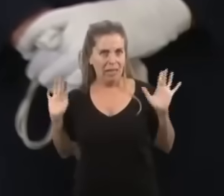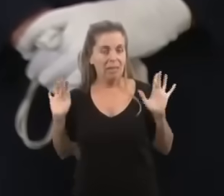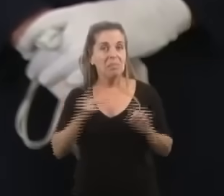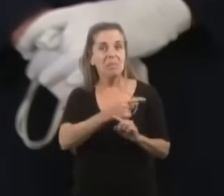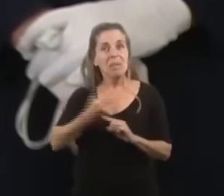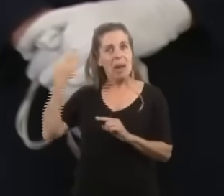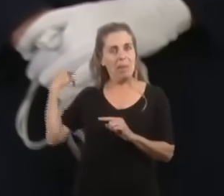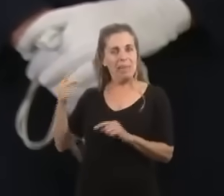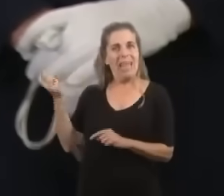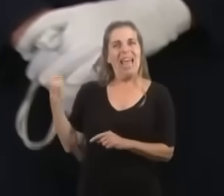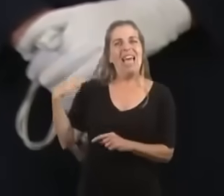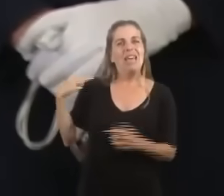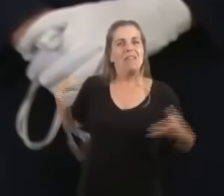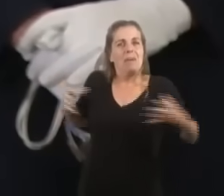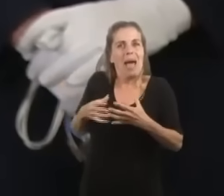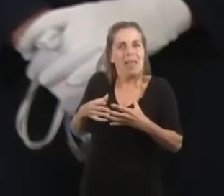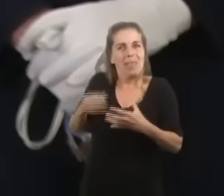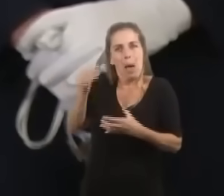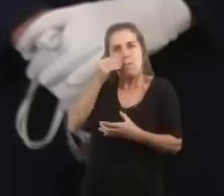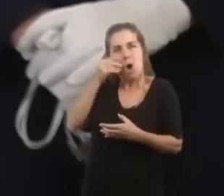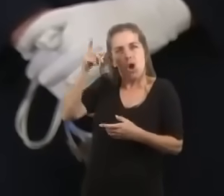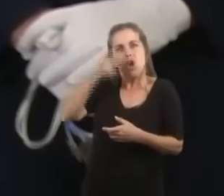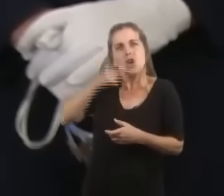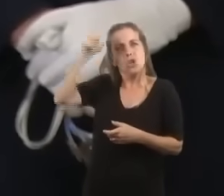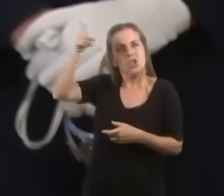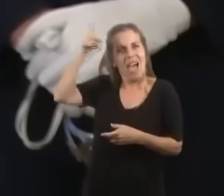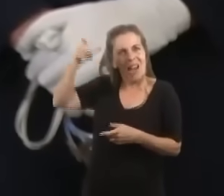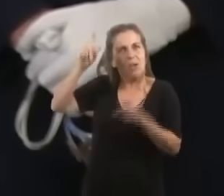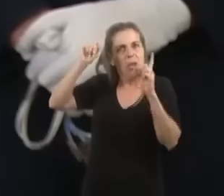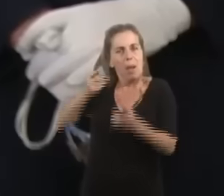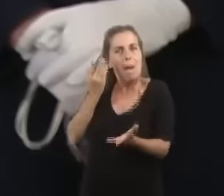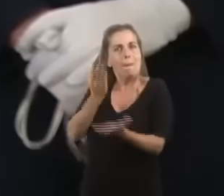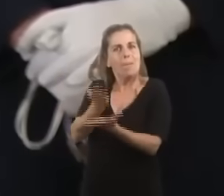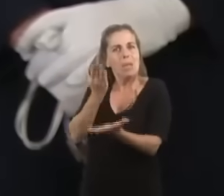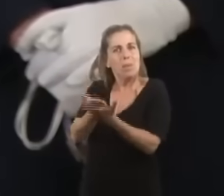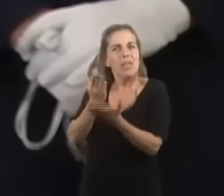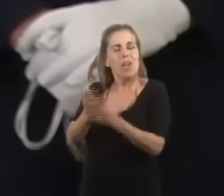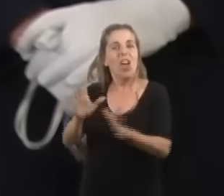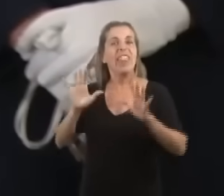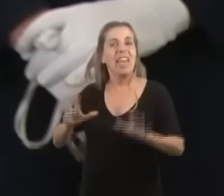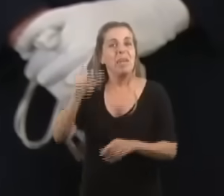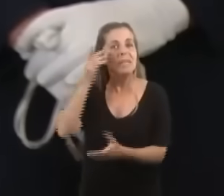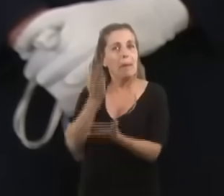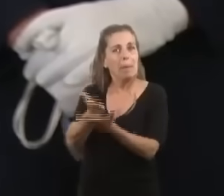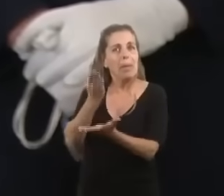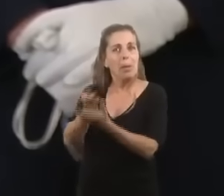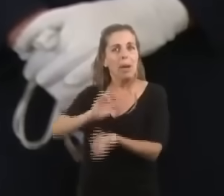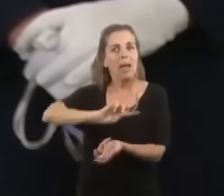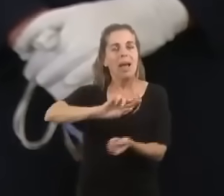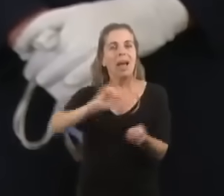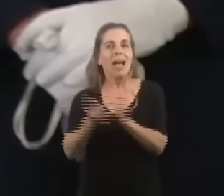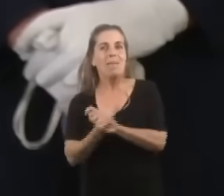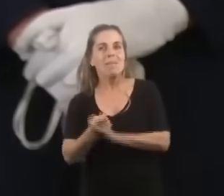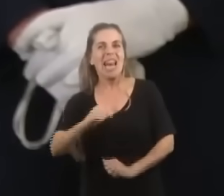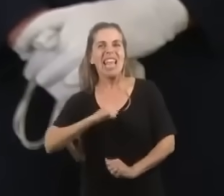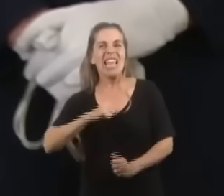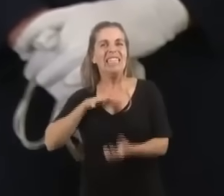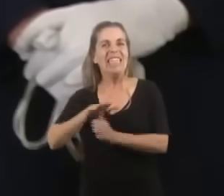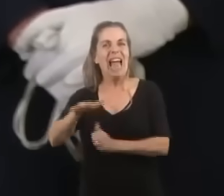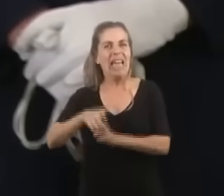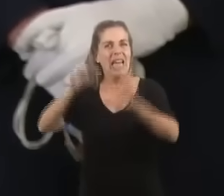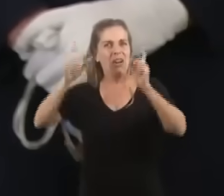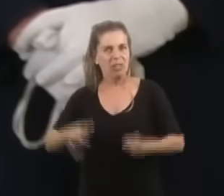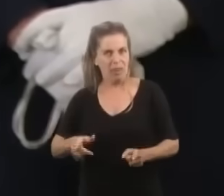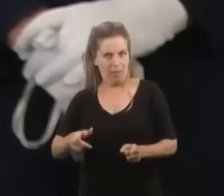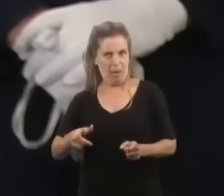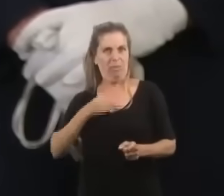de la banda de Los moros pidió 10 sabias Corpus para cambiarse de género y poder percibir visitas de hombres solo en